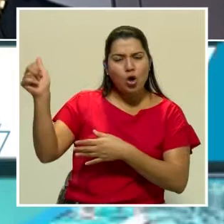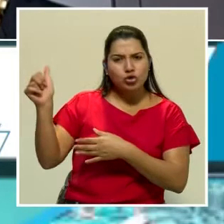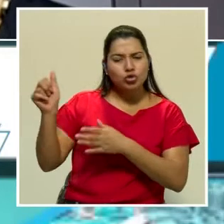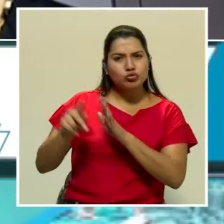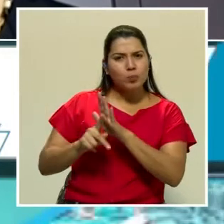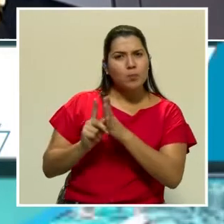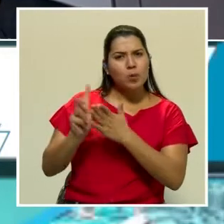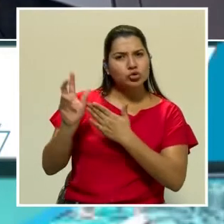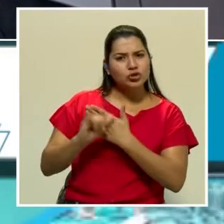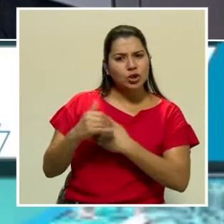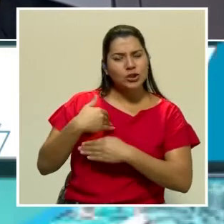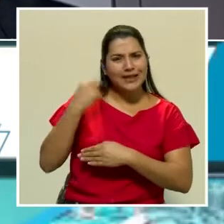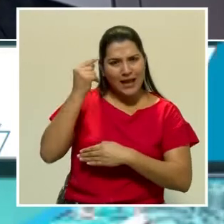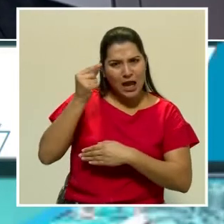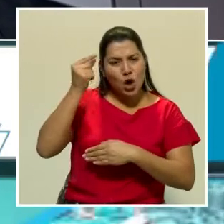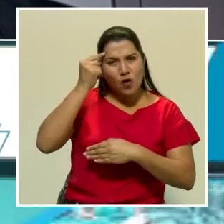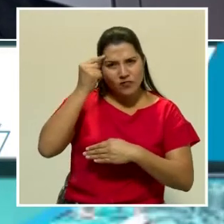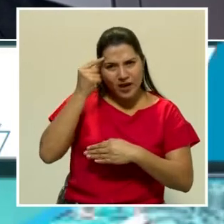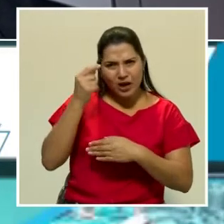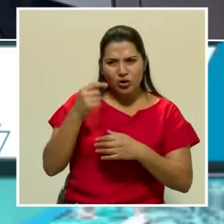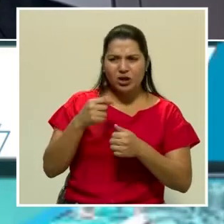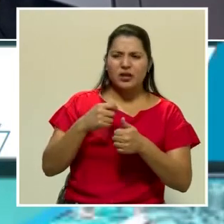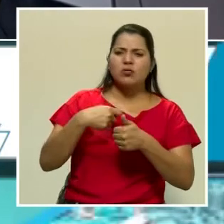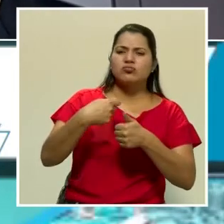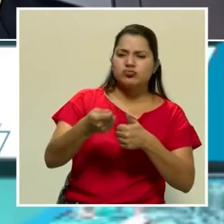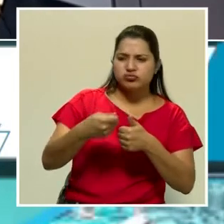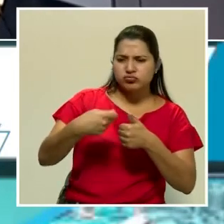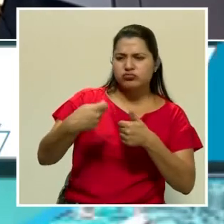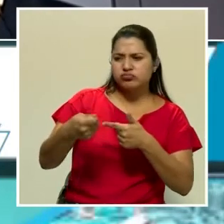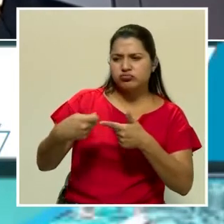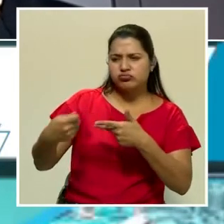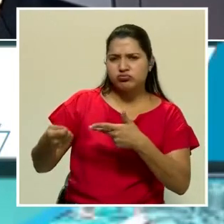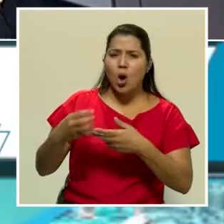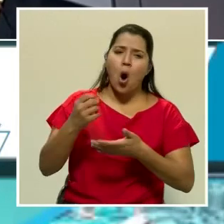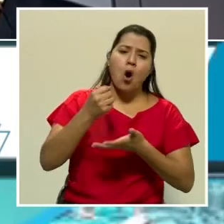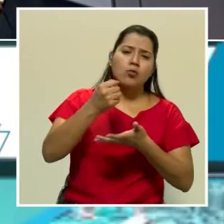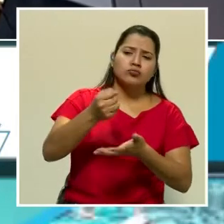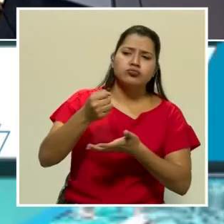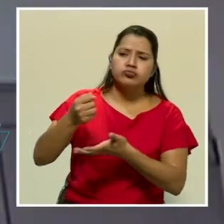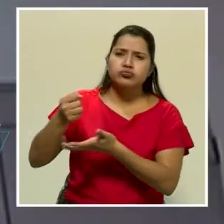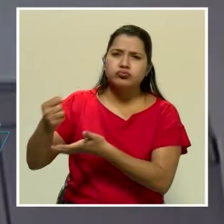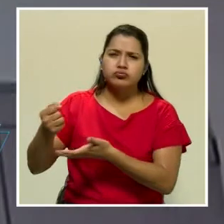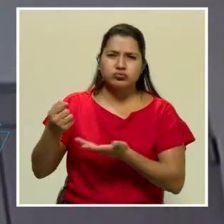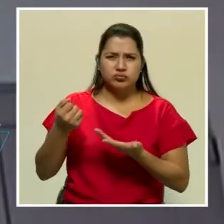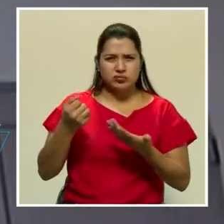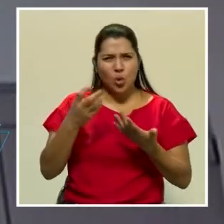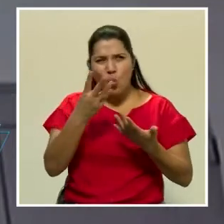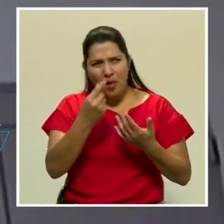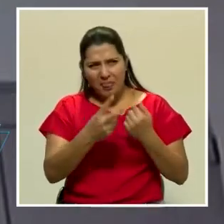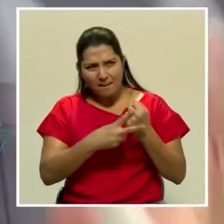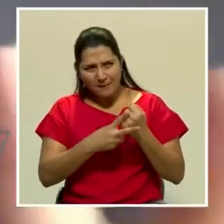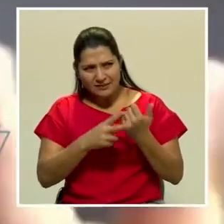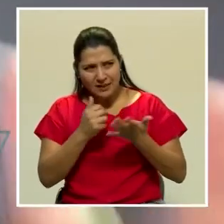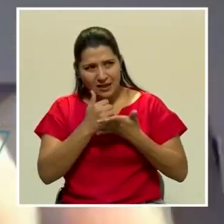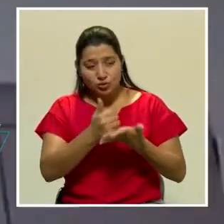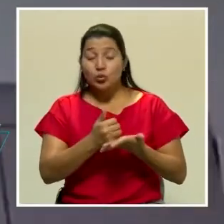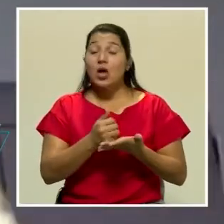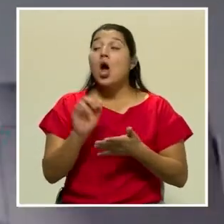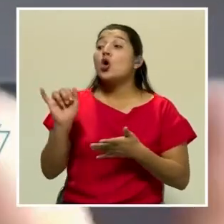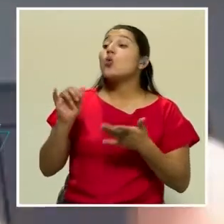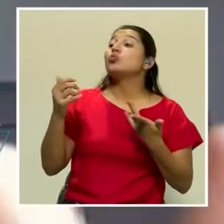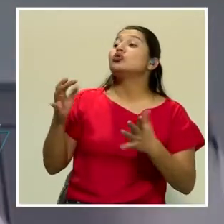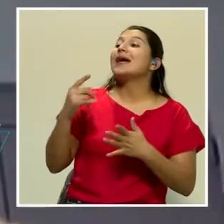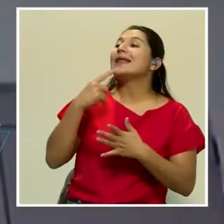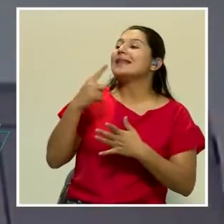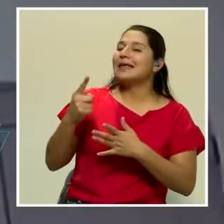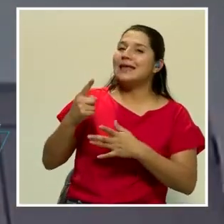se entregan durante varios meses? Bueno, como le decía, esto lo vamos a terminar de establecer con el